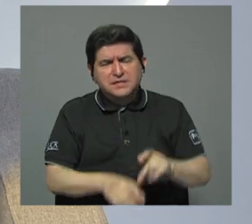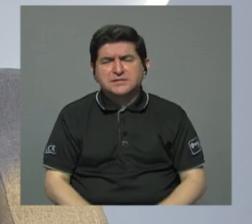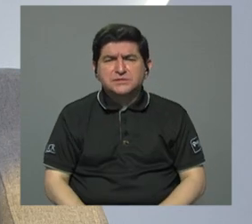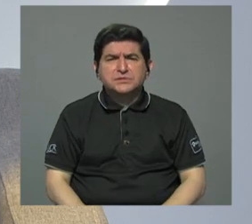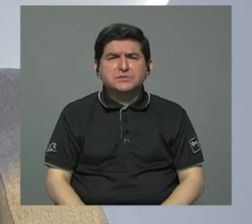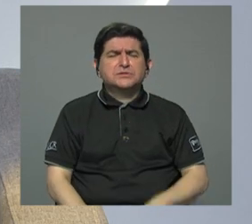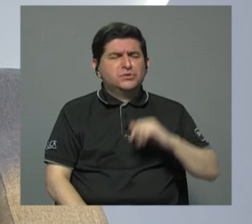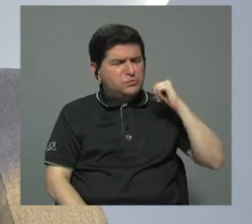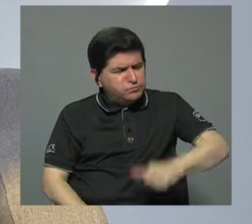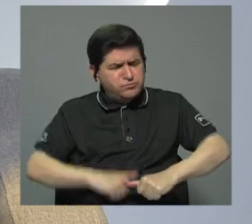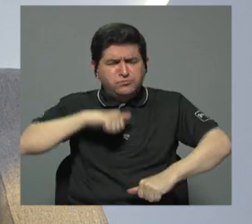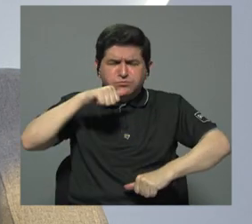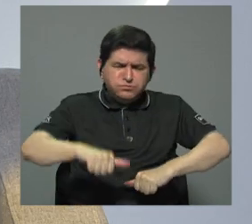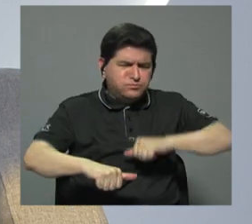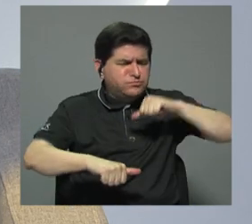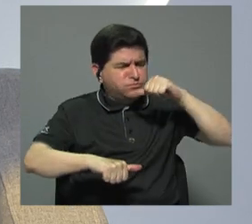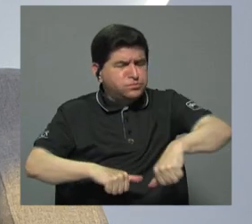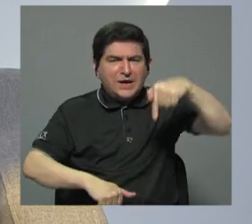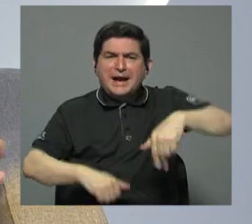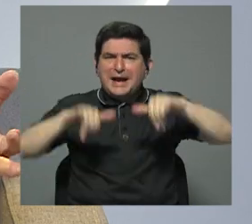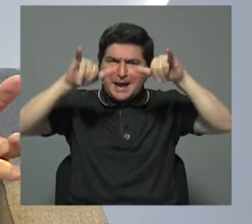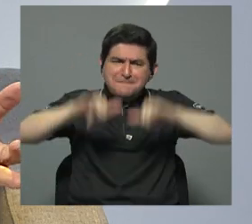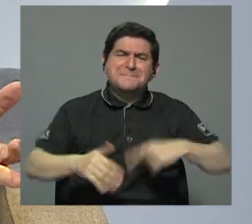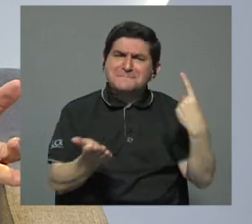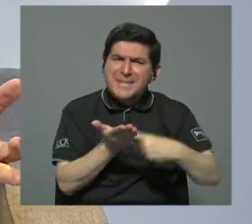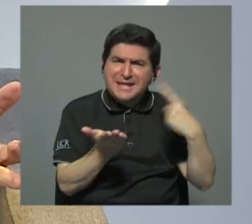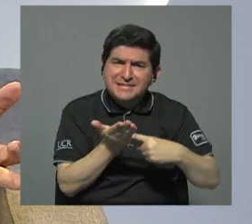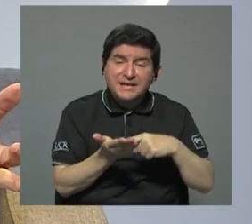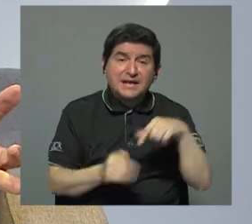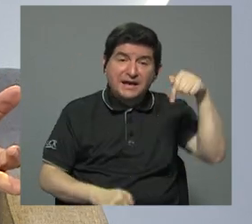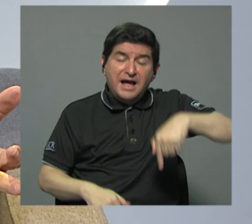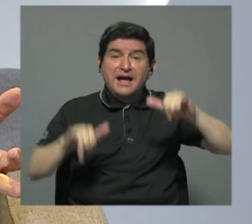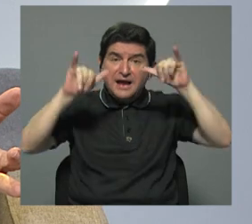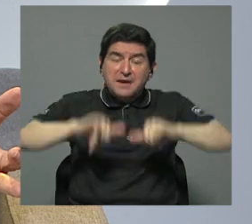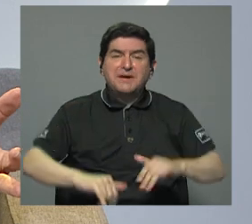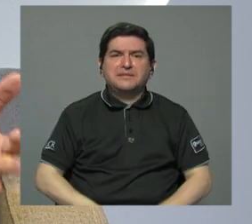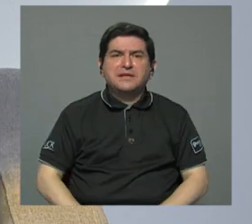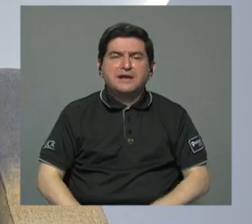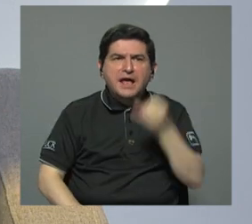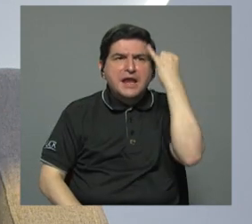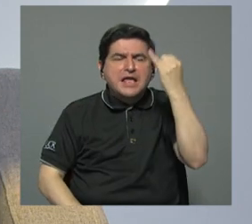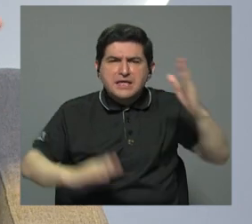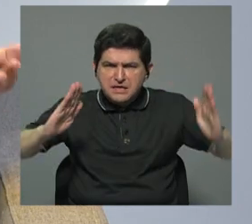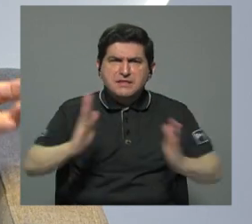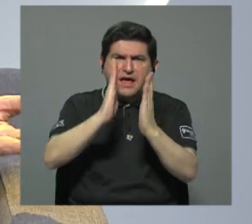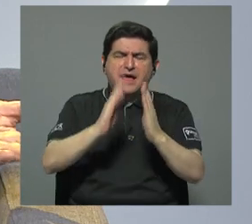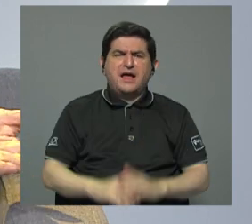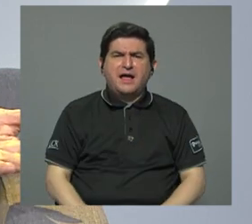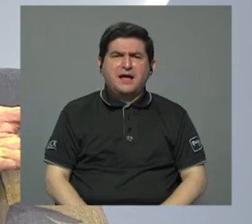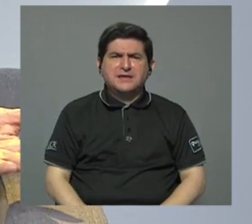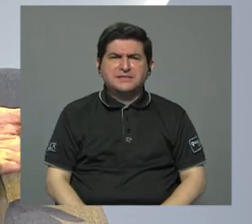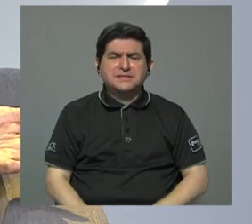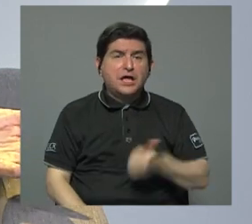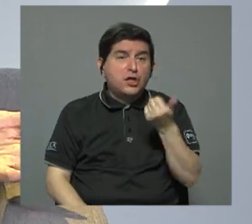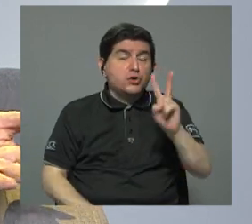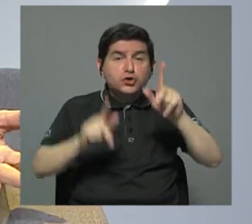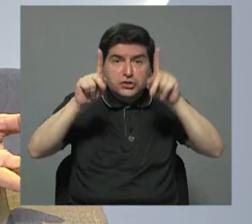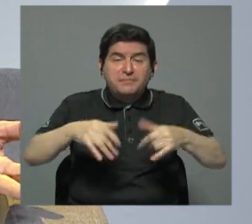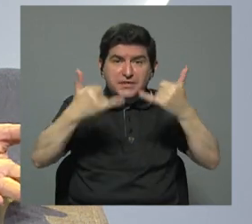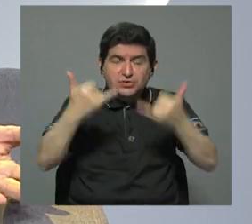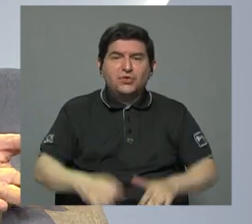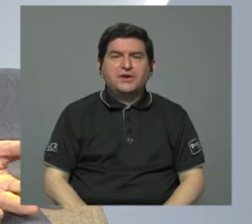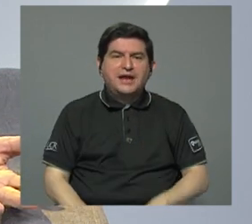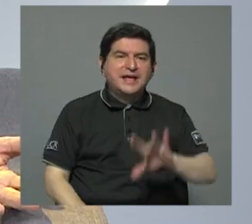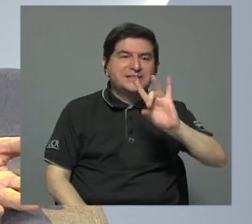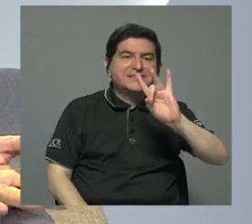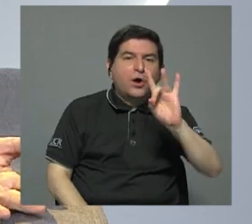un enorme esfuerzo para que aquí se mantenga el debate, porque eso es lo que ha habido aquí, confrontación de ideas. Han estado 12 personas, este es el